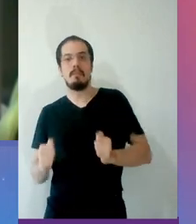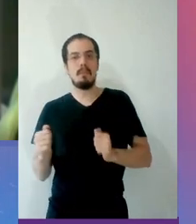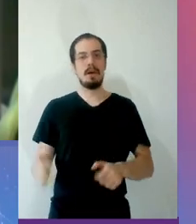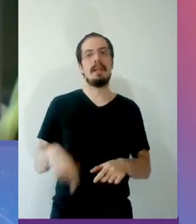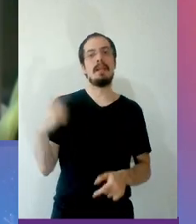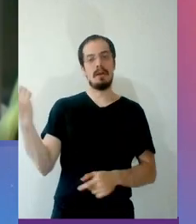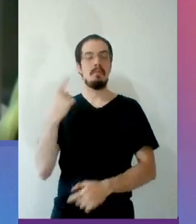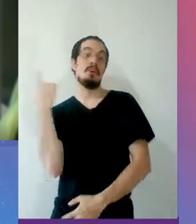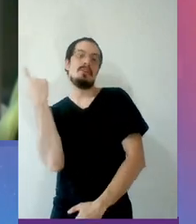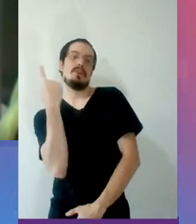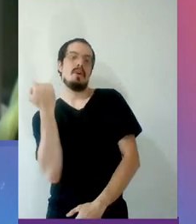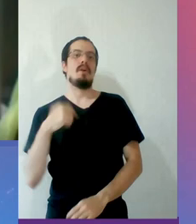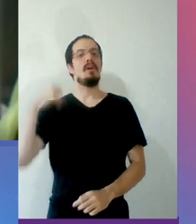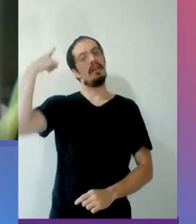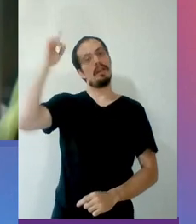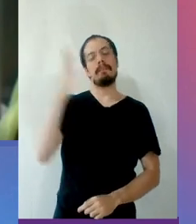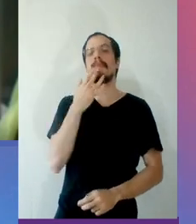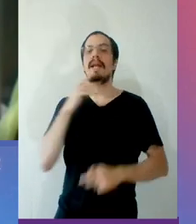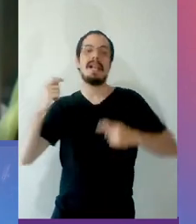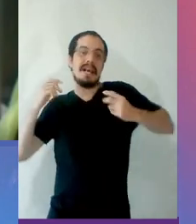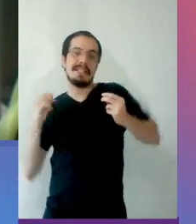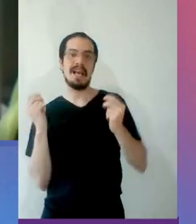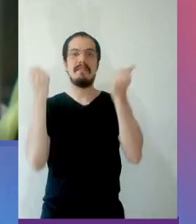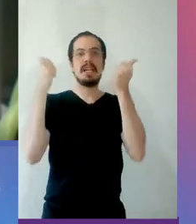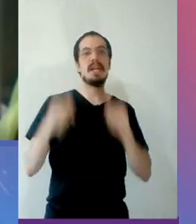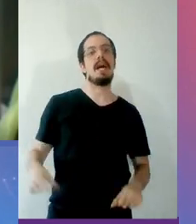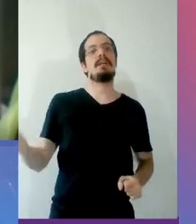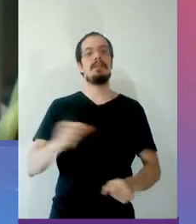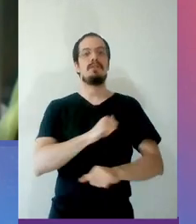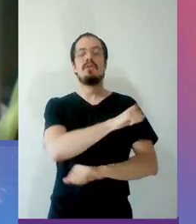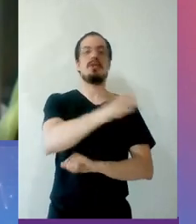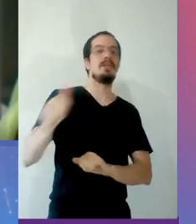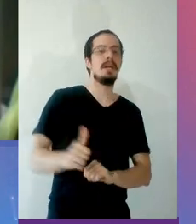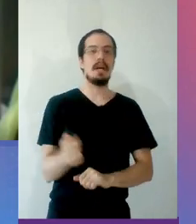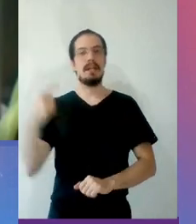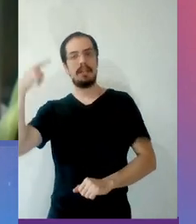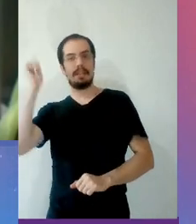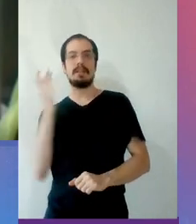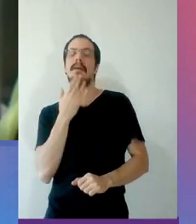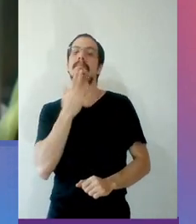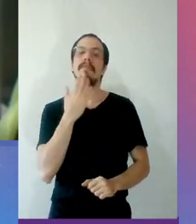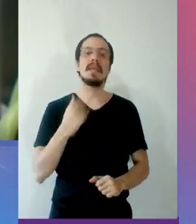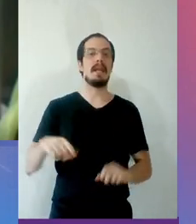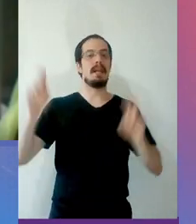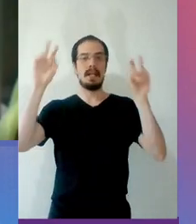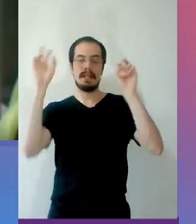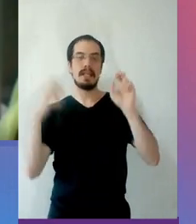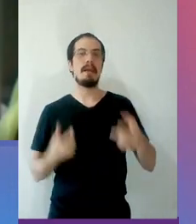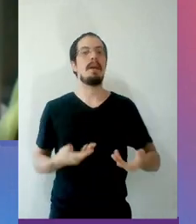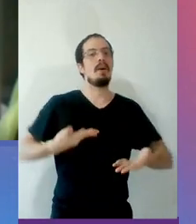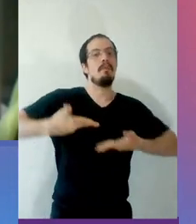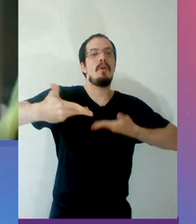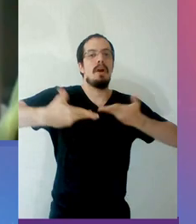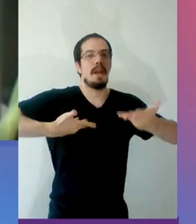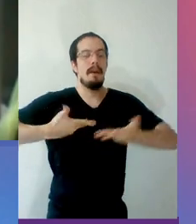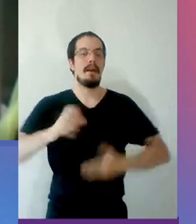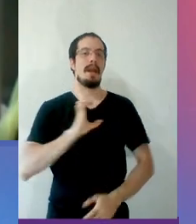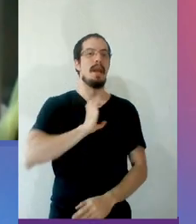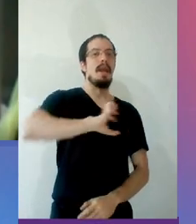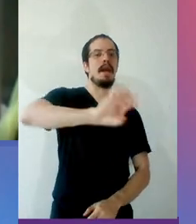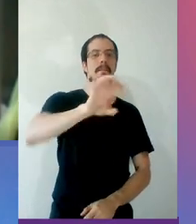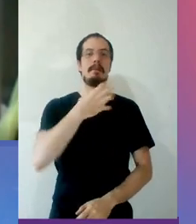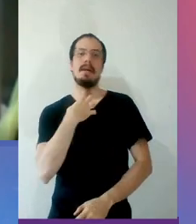las habilidades sociales, que tengan empatía, que sean asertivos, que puedan convivir con otros, con sus